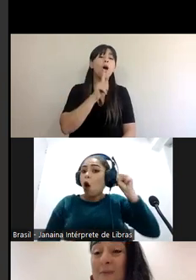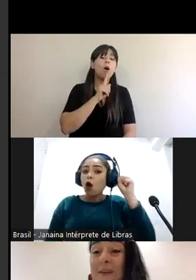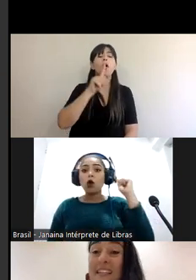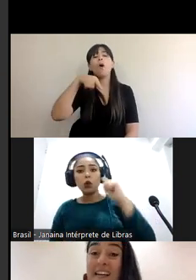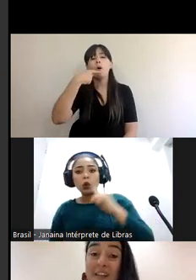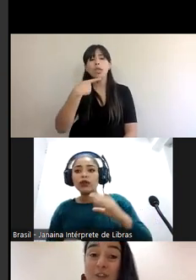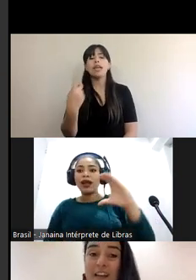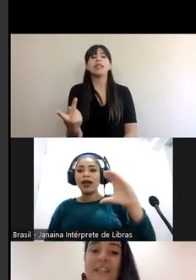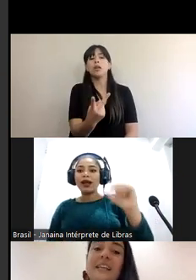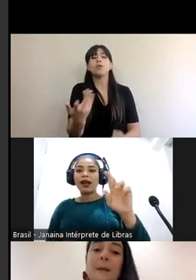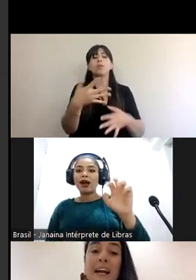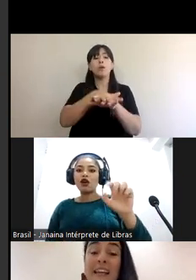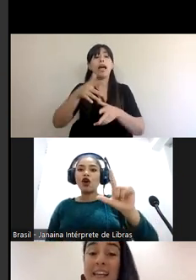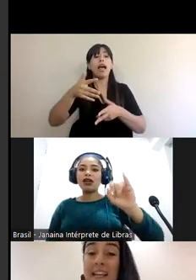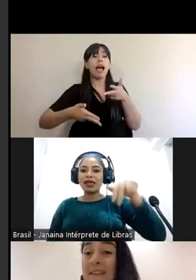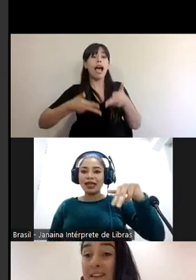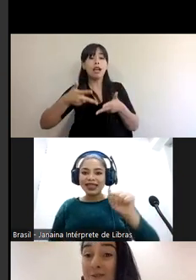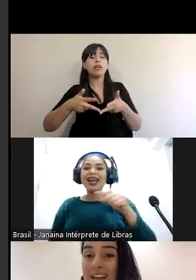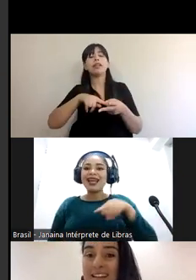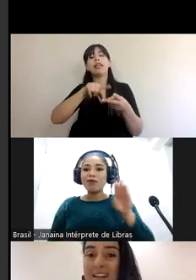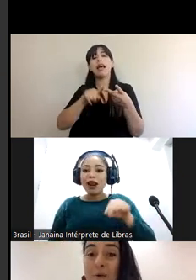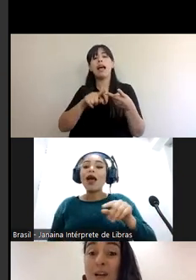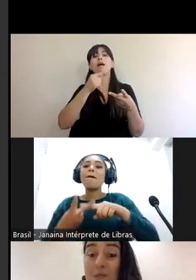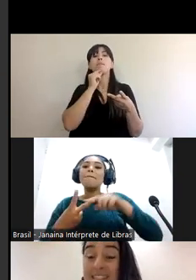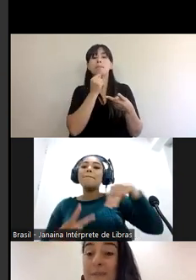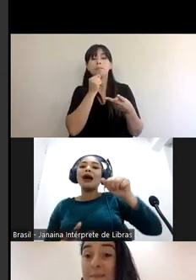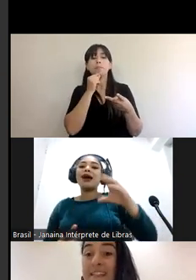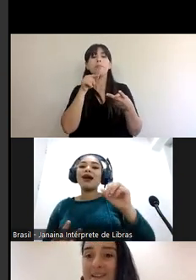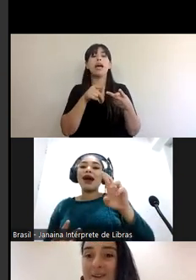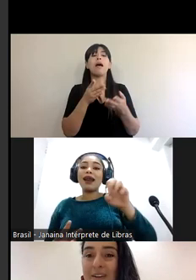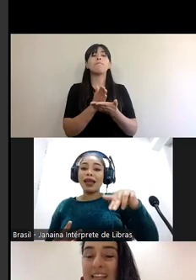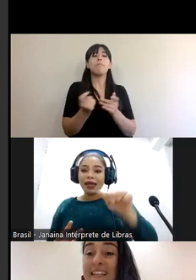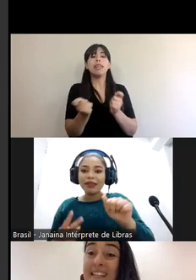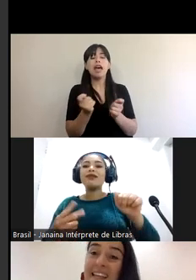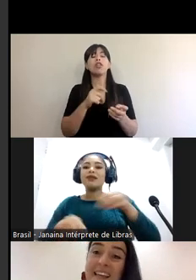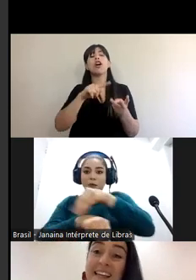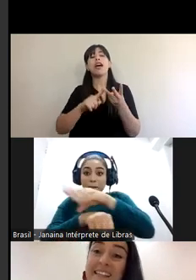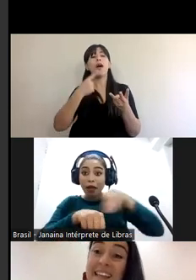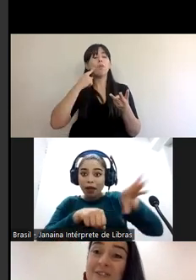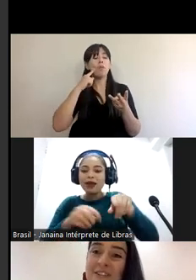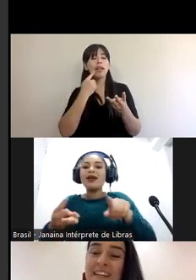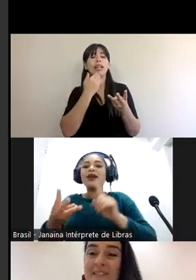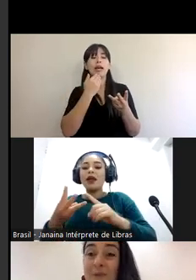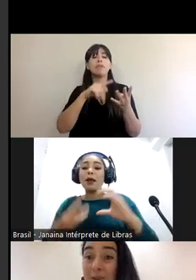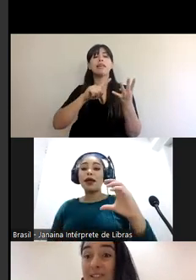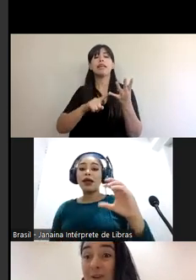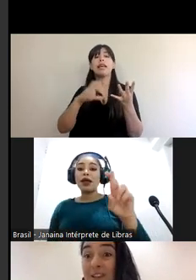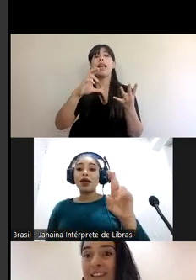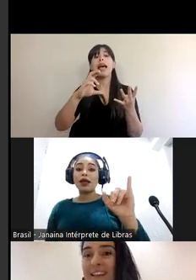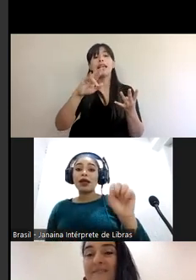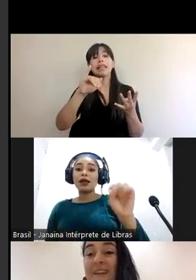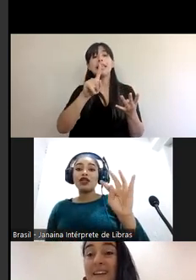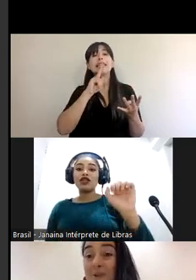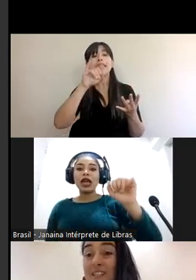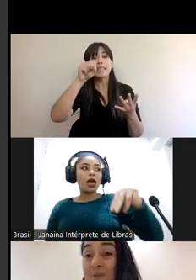nuestra compañera narradora, Macarena, mediadora, Juan Luis, también mediador, Cristiano, que es nuestro asesor